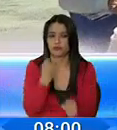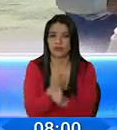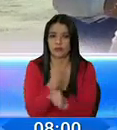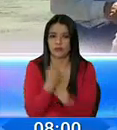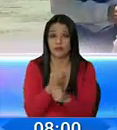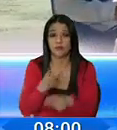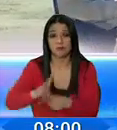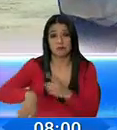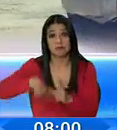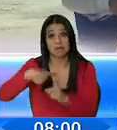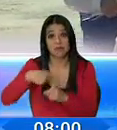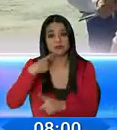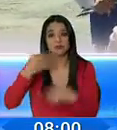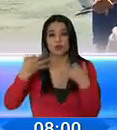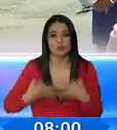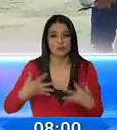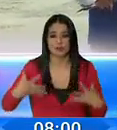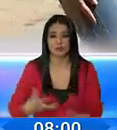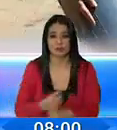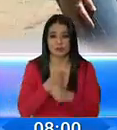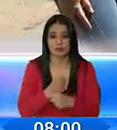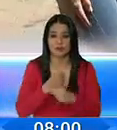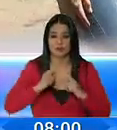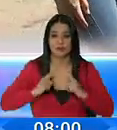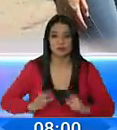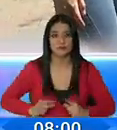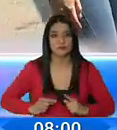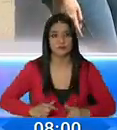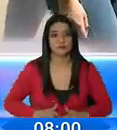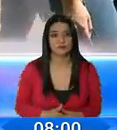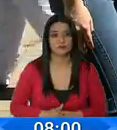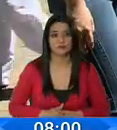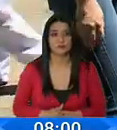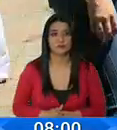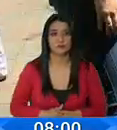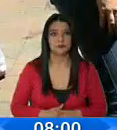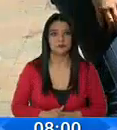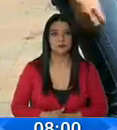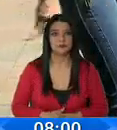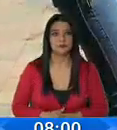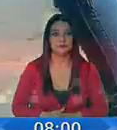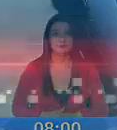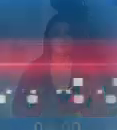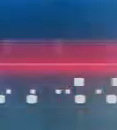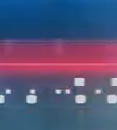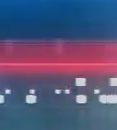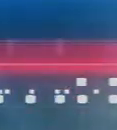y adicionalmente que incumplen estas medidas de seguridad y salud. Informó Héctor Romero.